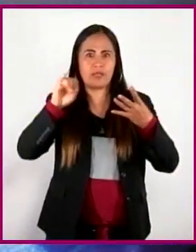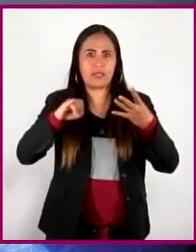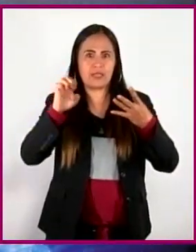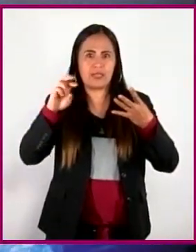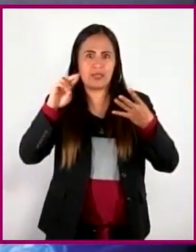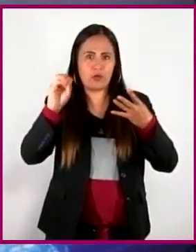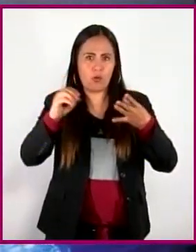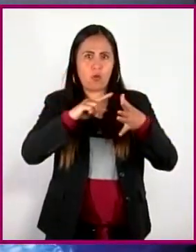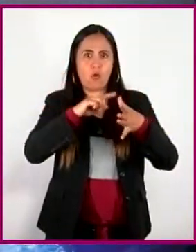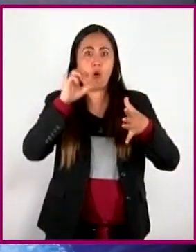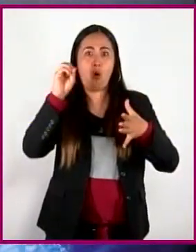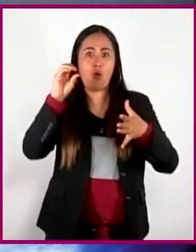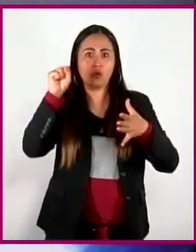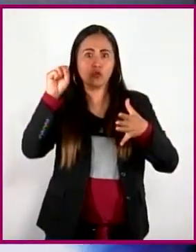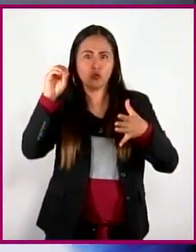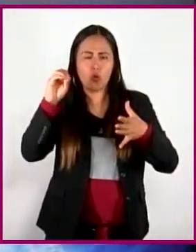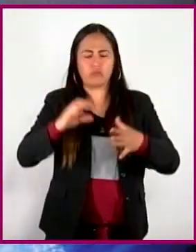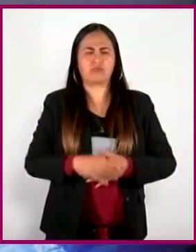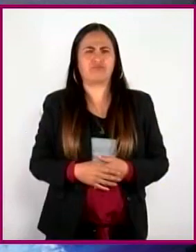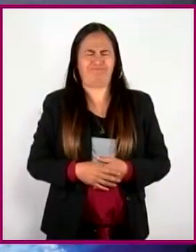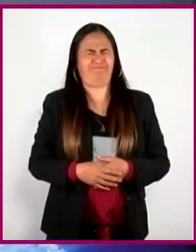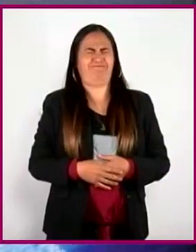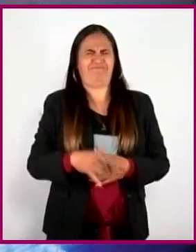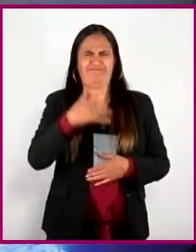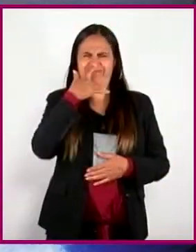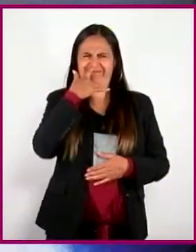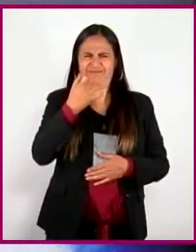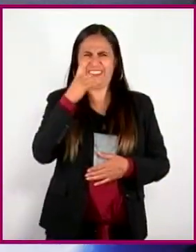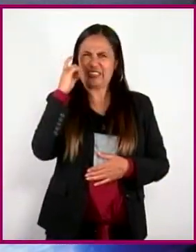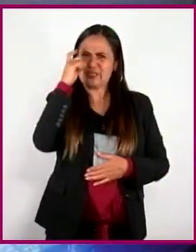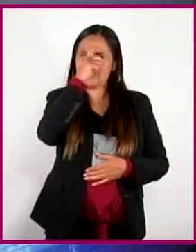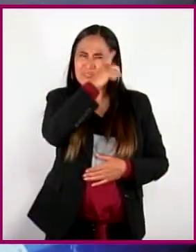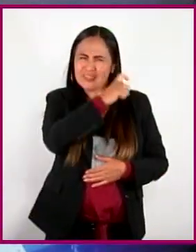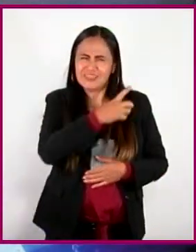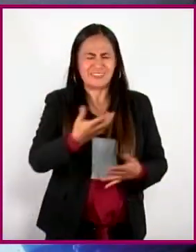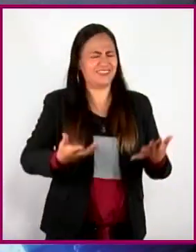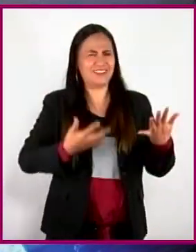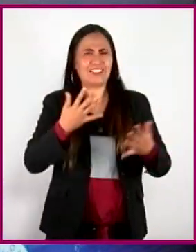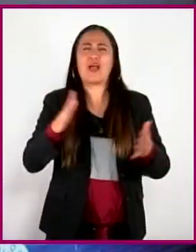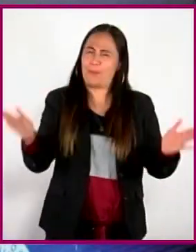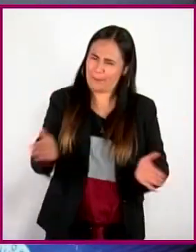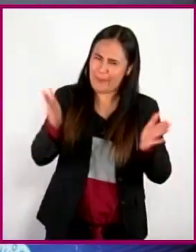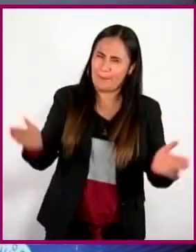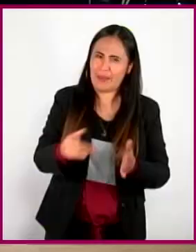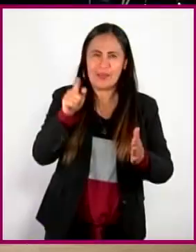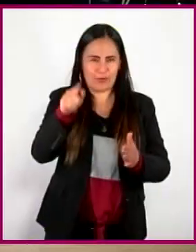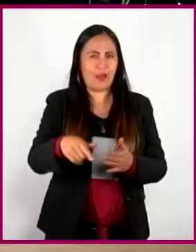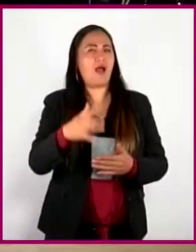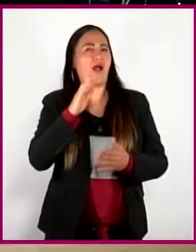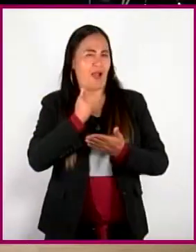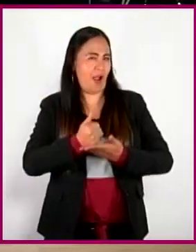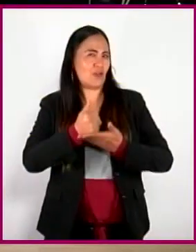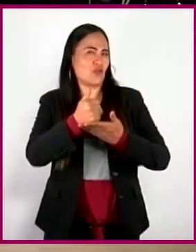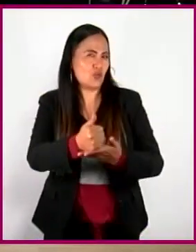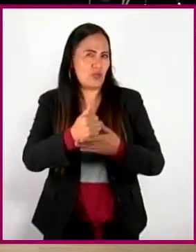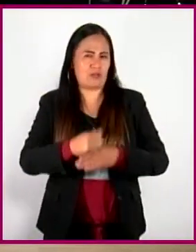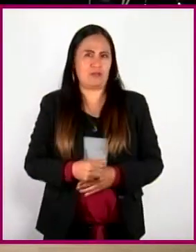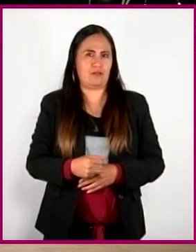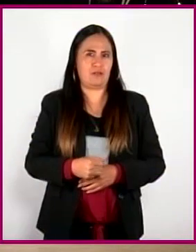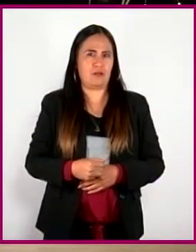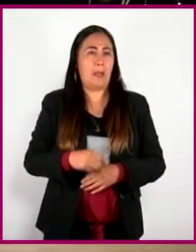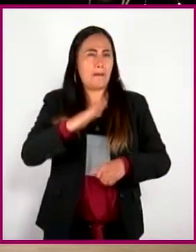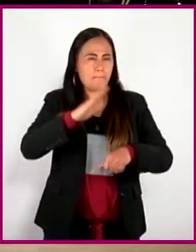oso. Ay, está como complicado, ¿eh? Ánimo, ánimo. Te voy a dar una pista. A ver. Ve más allá de lo